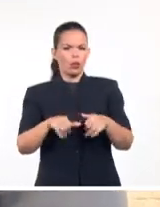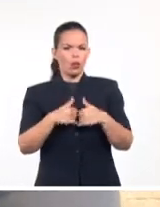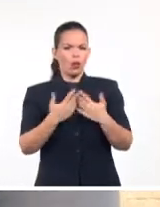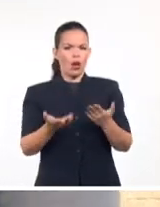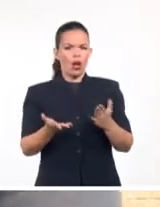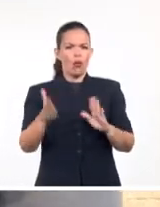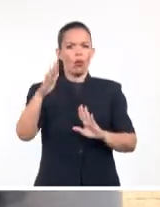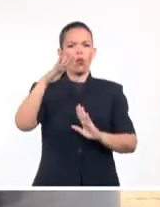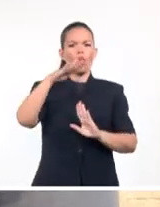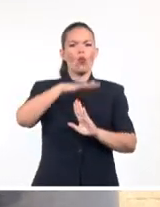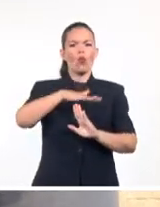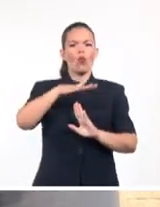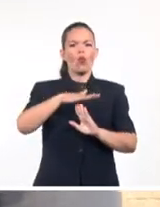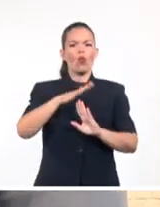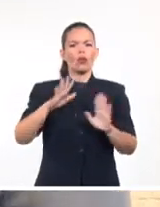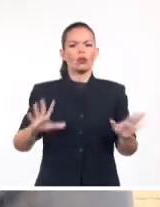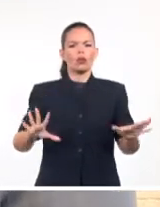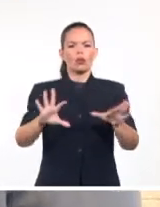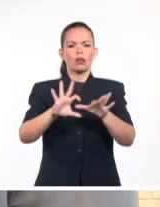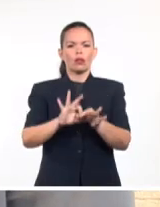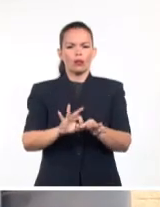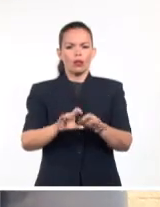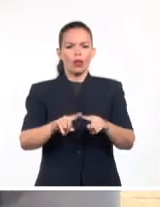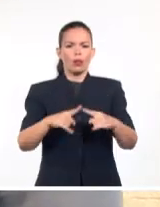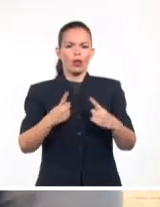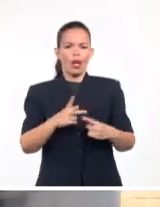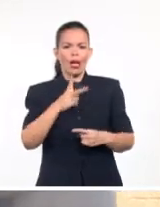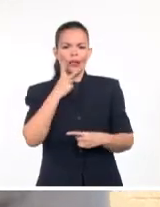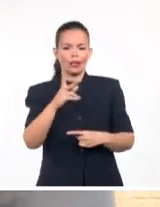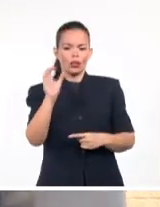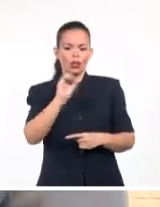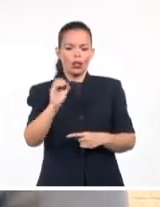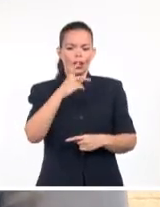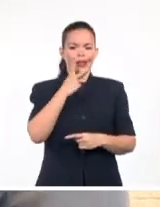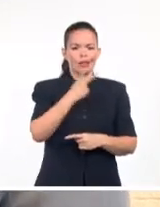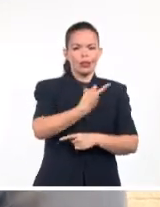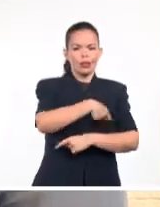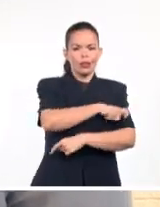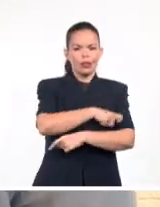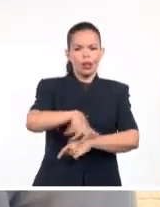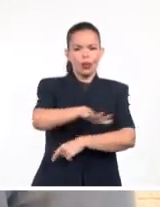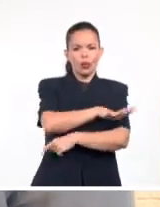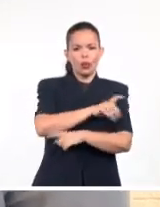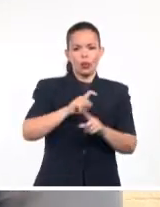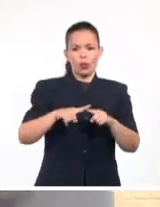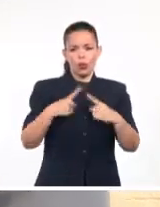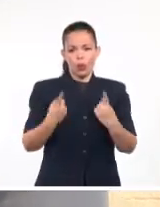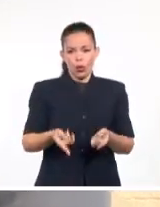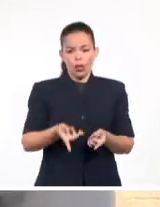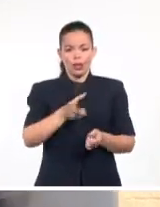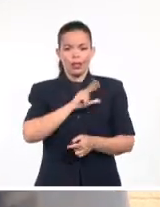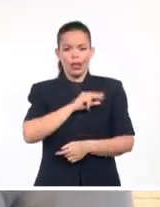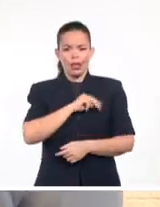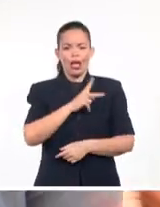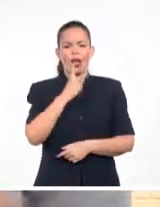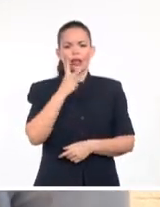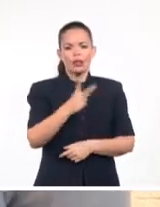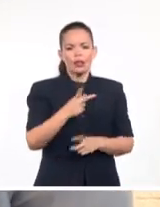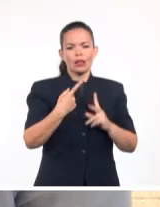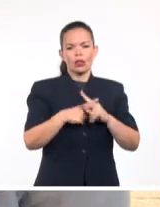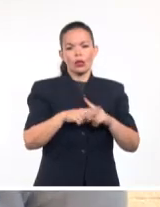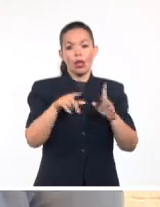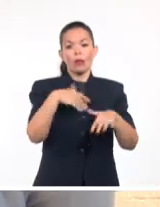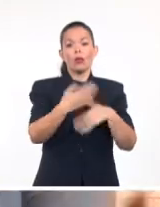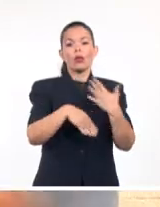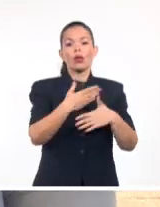superiores. De ahí que tienen esa doble relación entre responder o representar los intereses de la localidad, buscar soluciones, acompañar